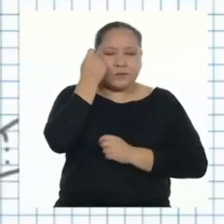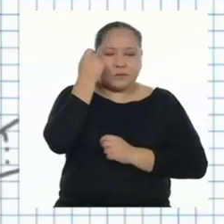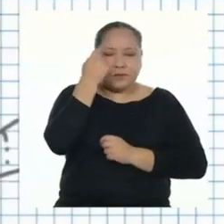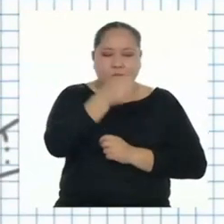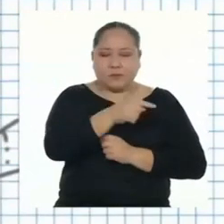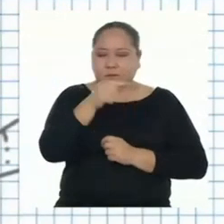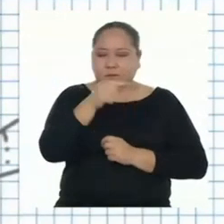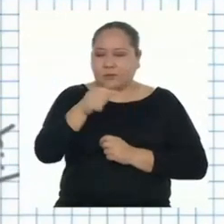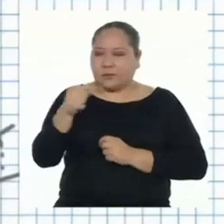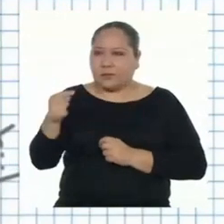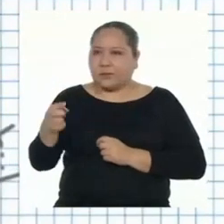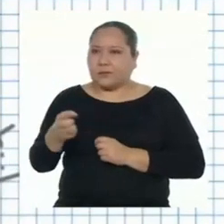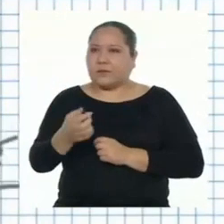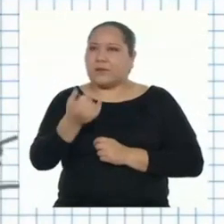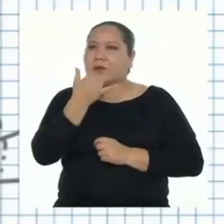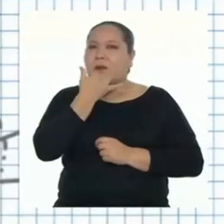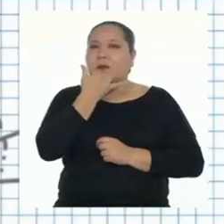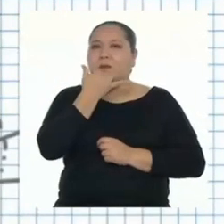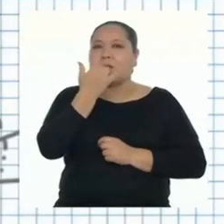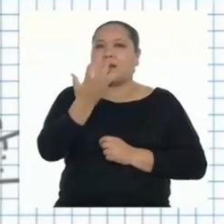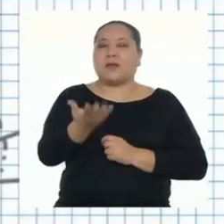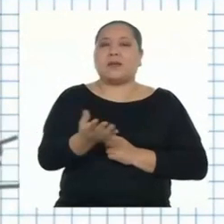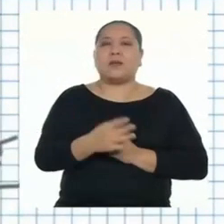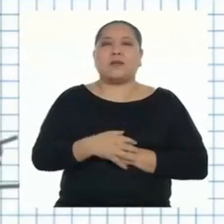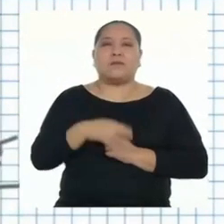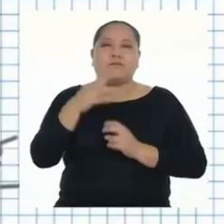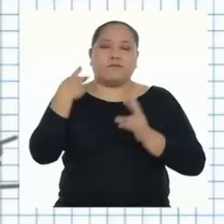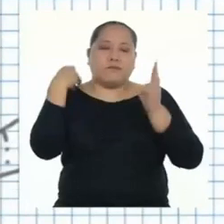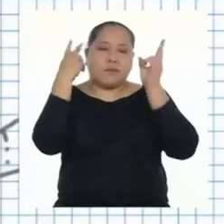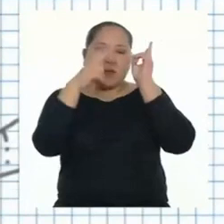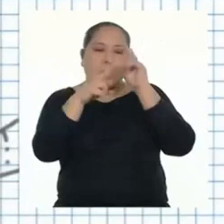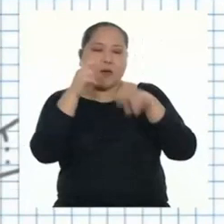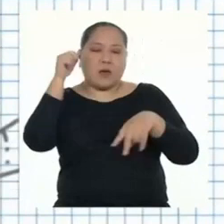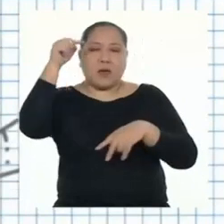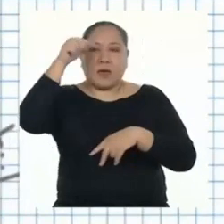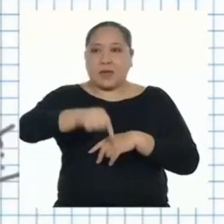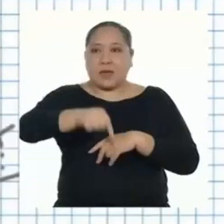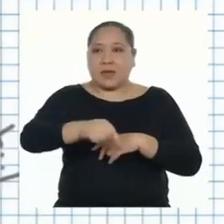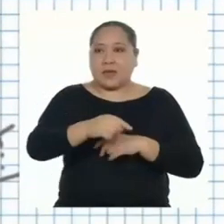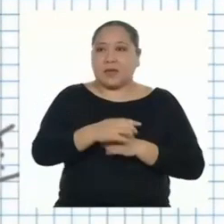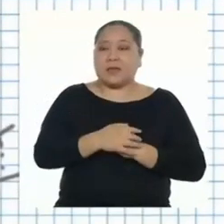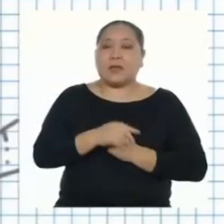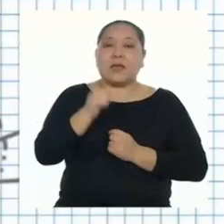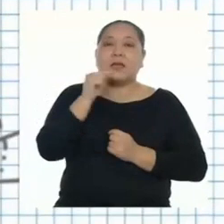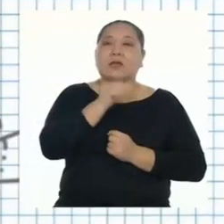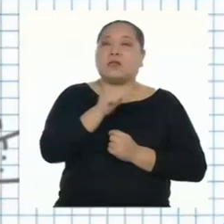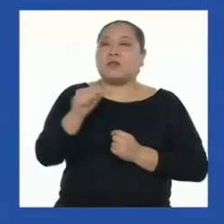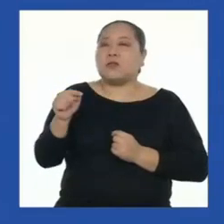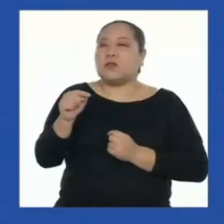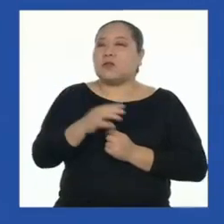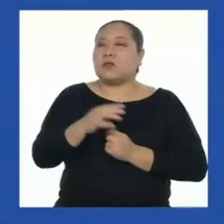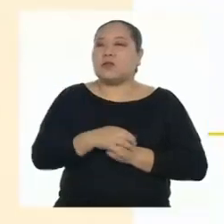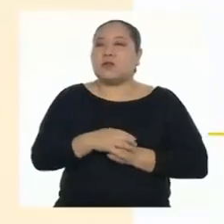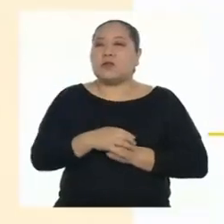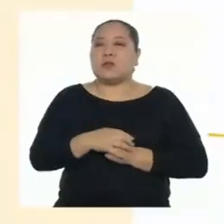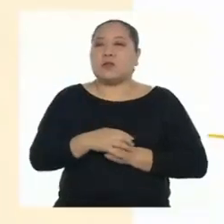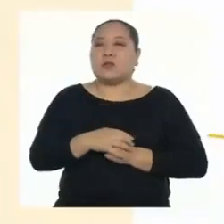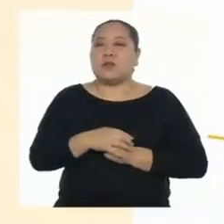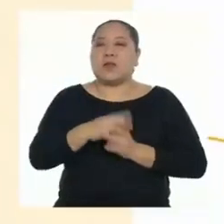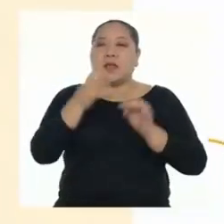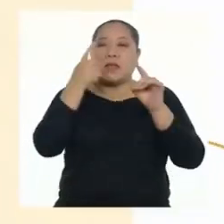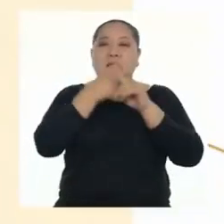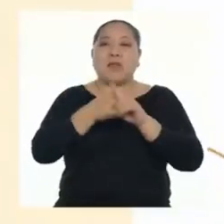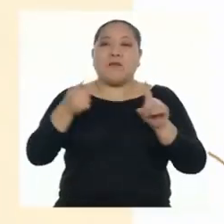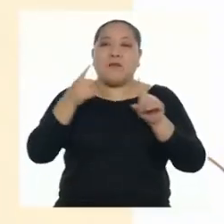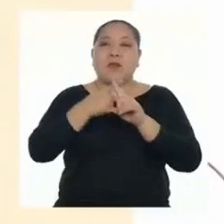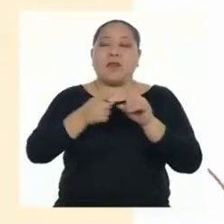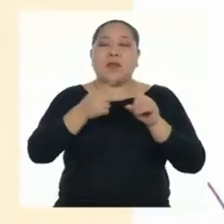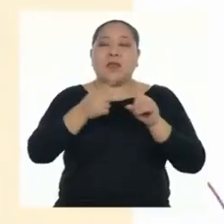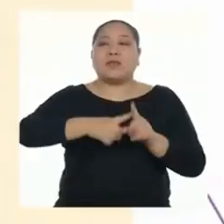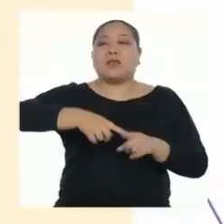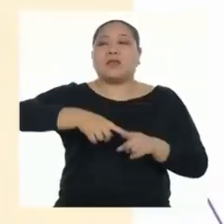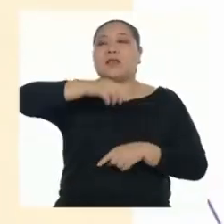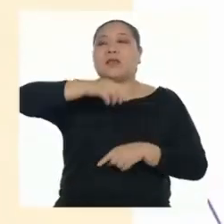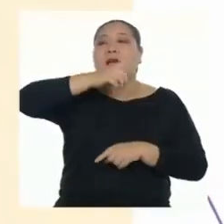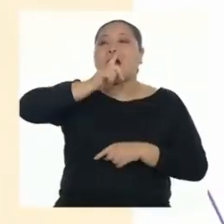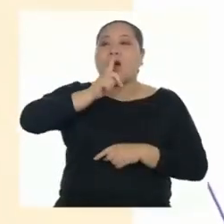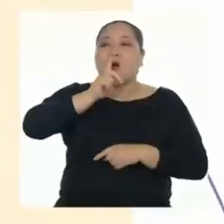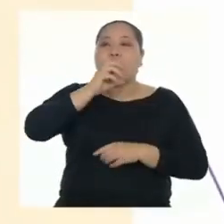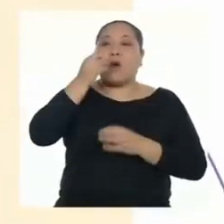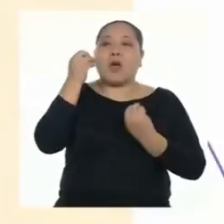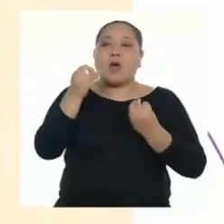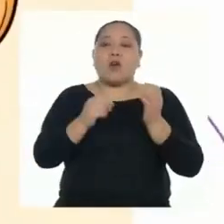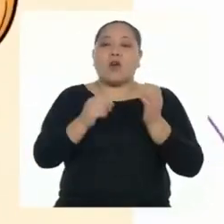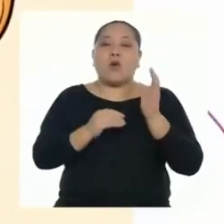de lo que son los factores o elementos, veo que en nuestro caso estos vendrían a ser las diferentes muestras de agua